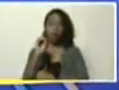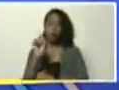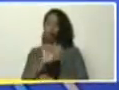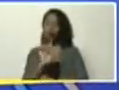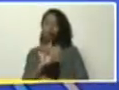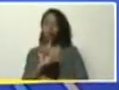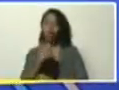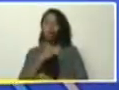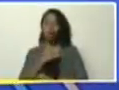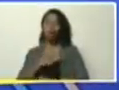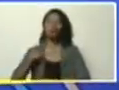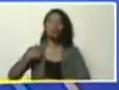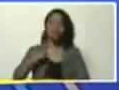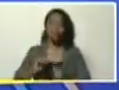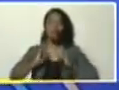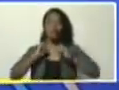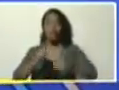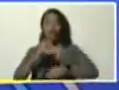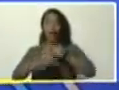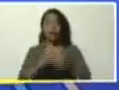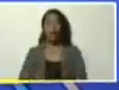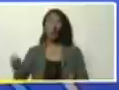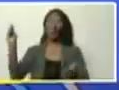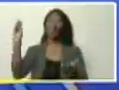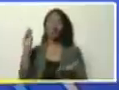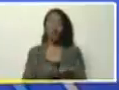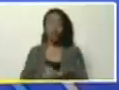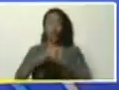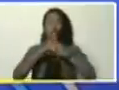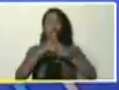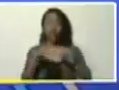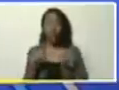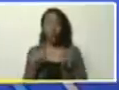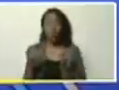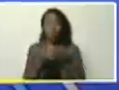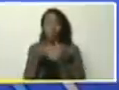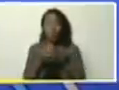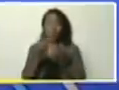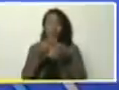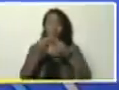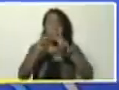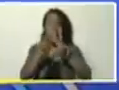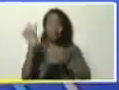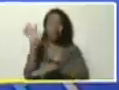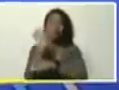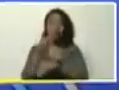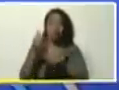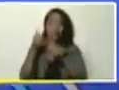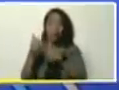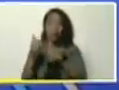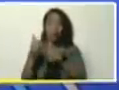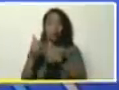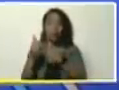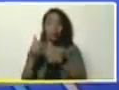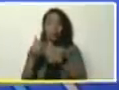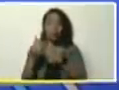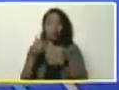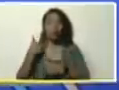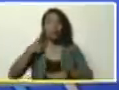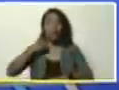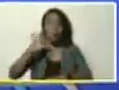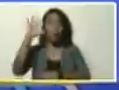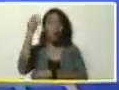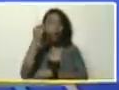Tenemos que empezar a hacer de nuevo que todos los cuadrantes de paz funcionen. Tenemos que lograr